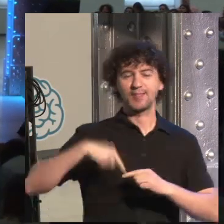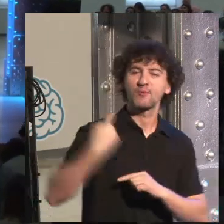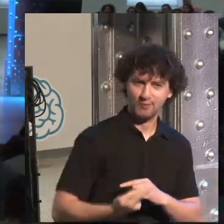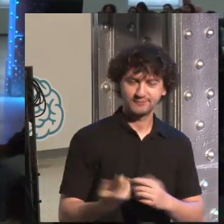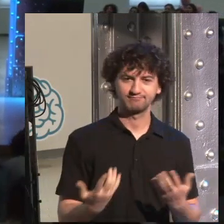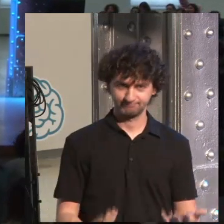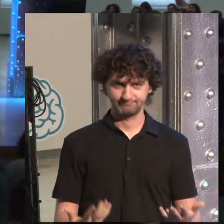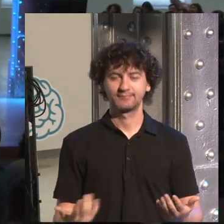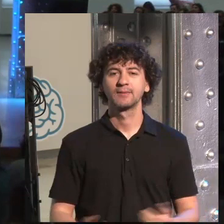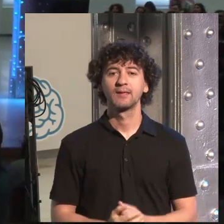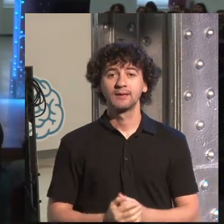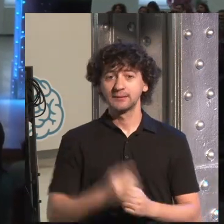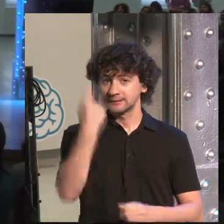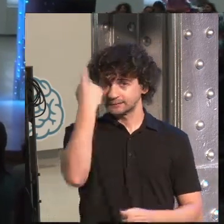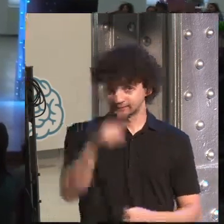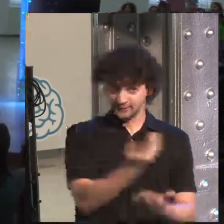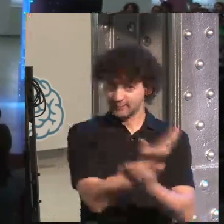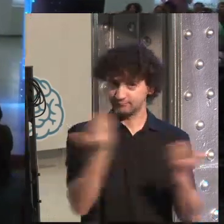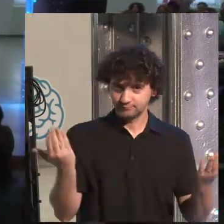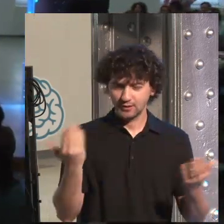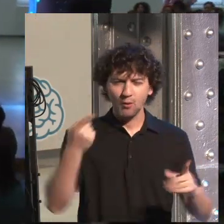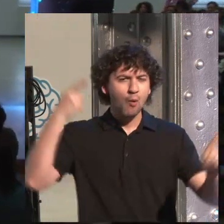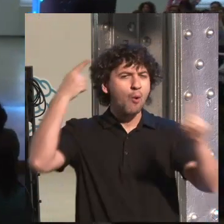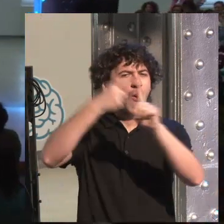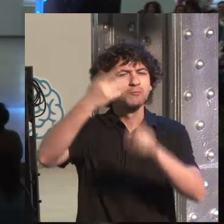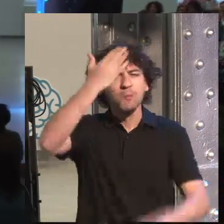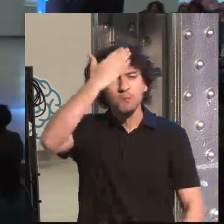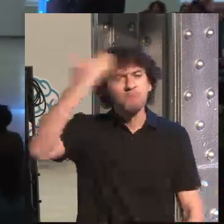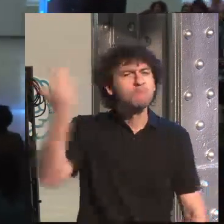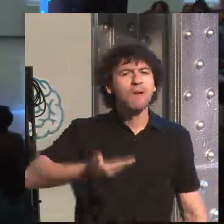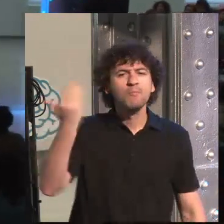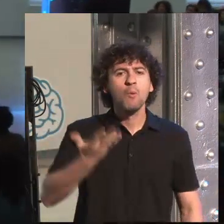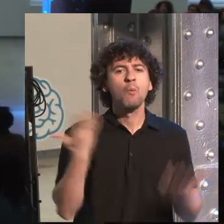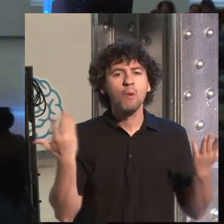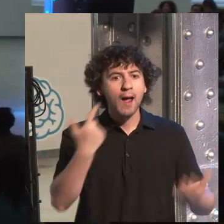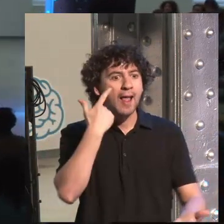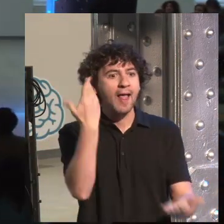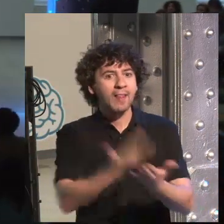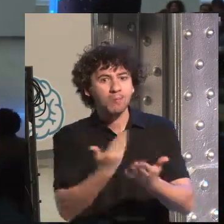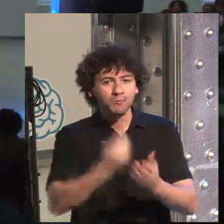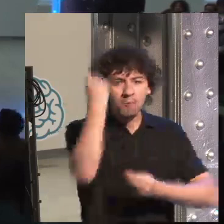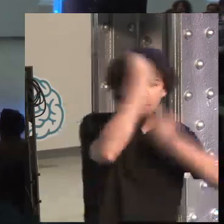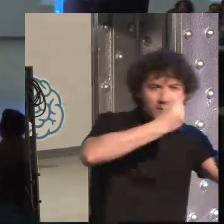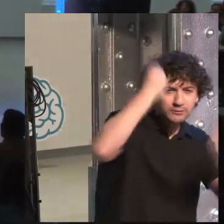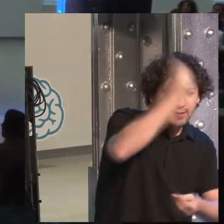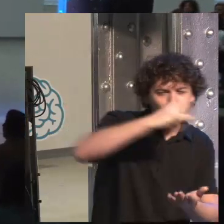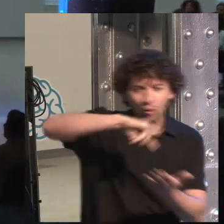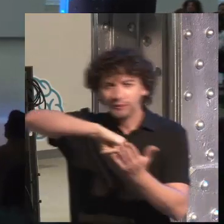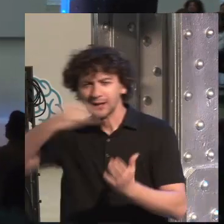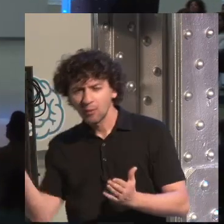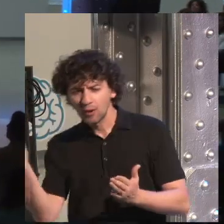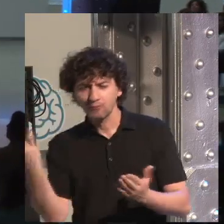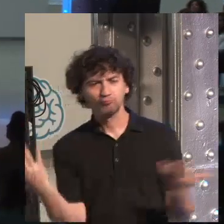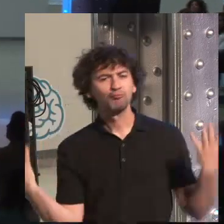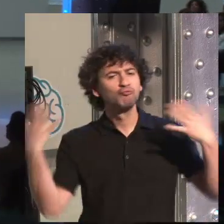Y donde ya sabéis que el principal objetivo es demostrar cómo el pensamiento y la tecnología pueden ir de la